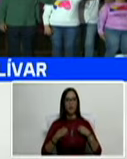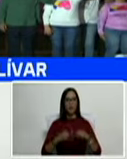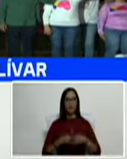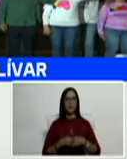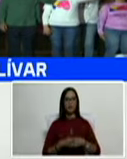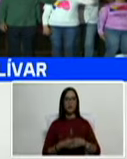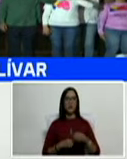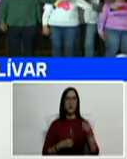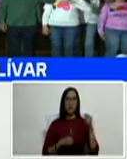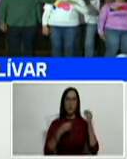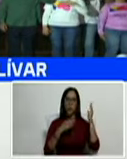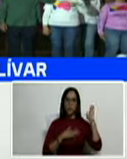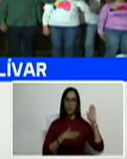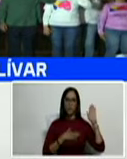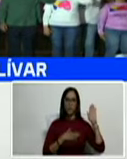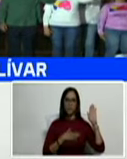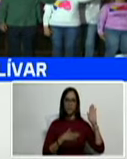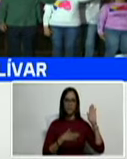juro,